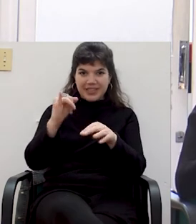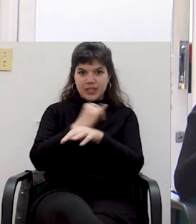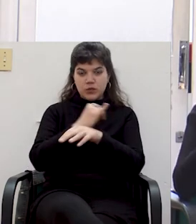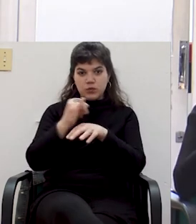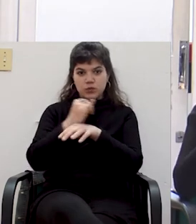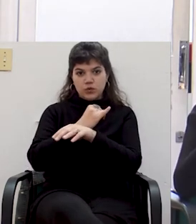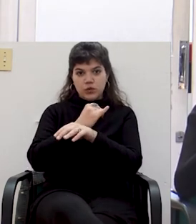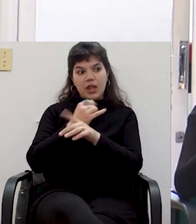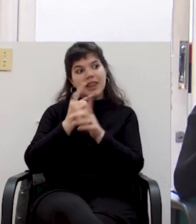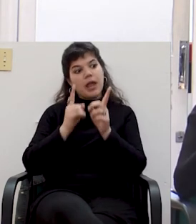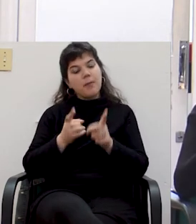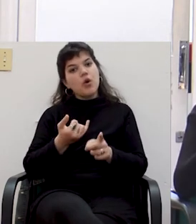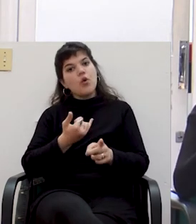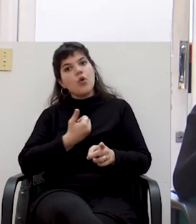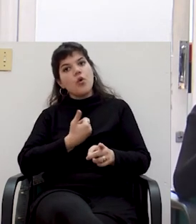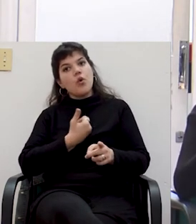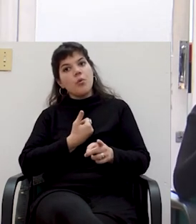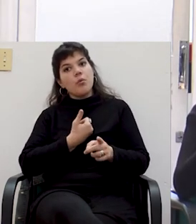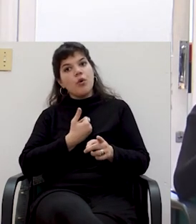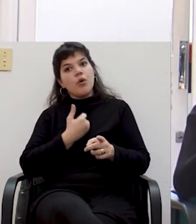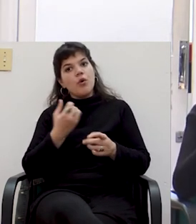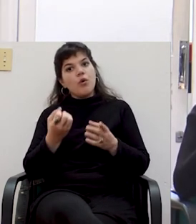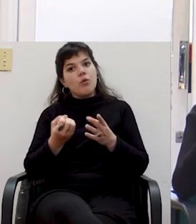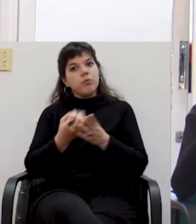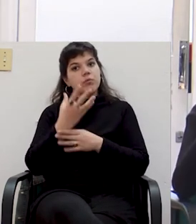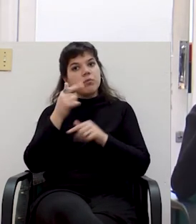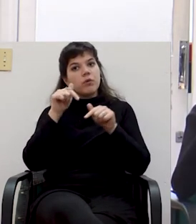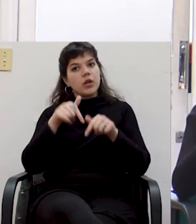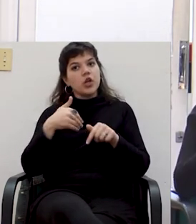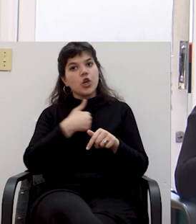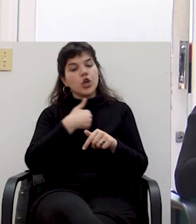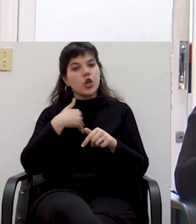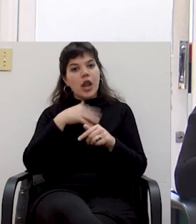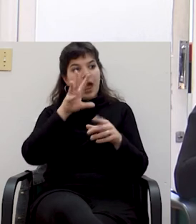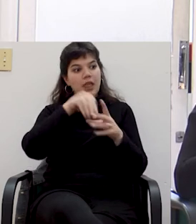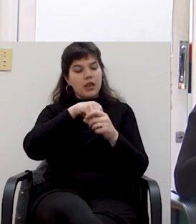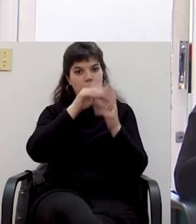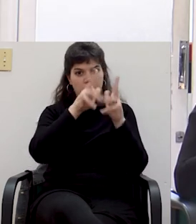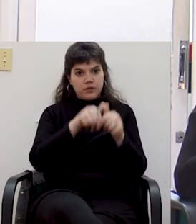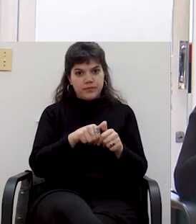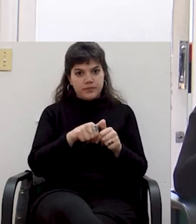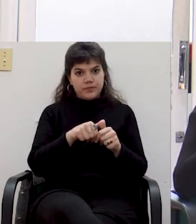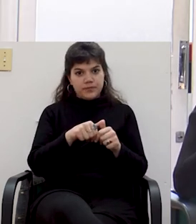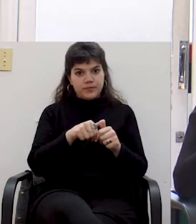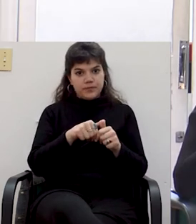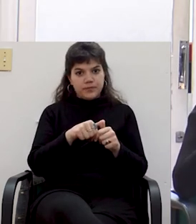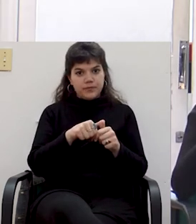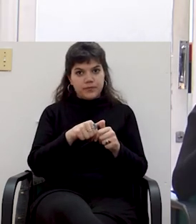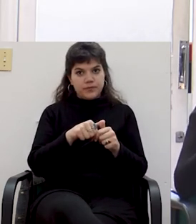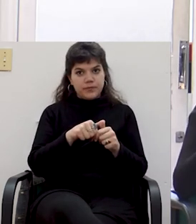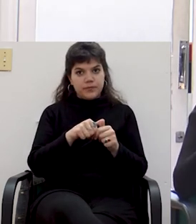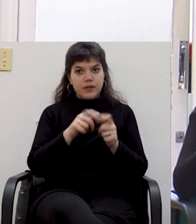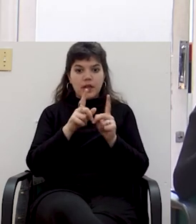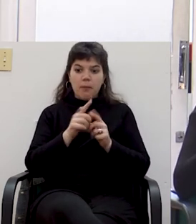y de cómo se ejercen esos roles dentro de la organización. Y no